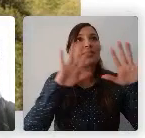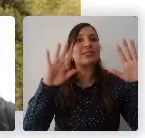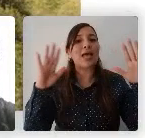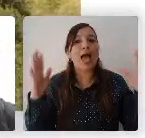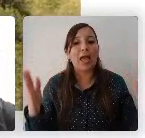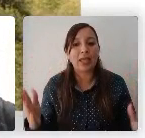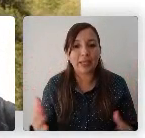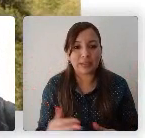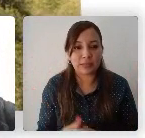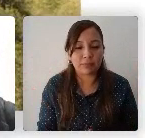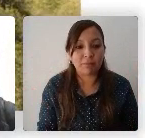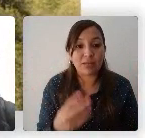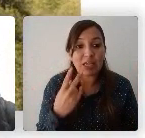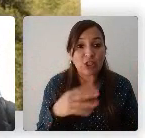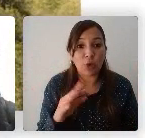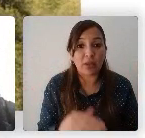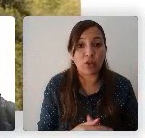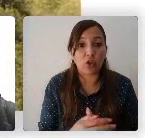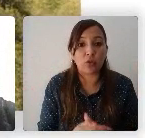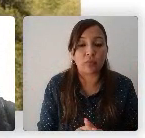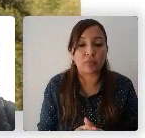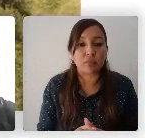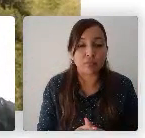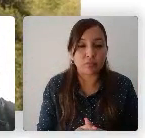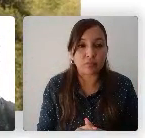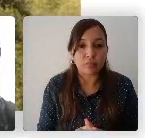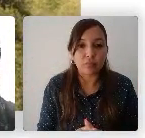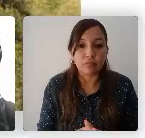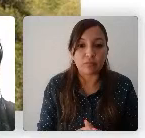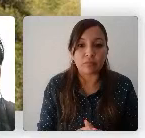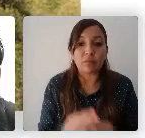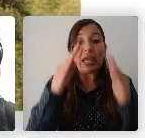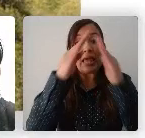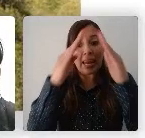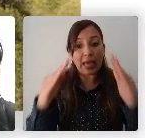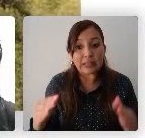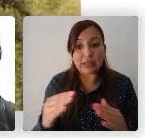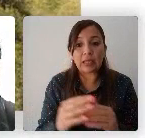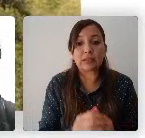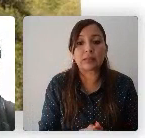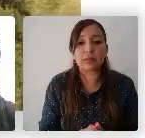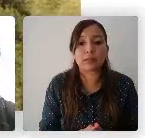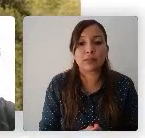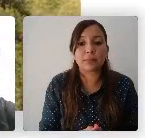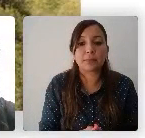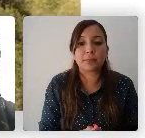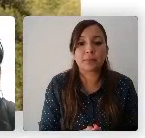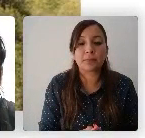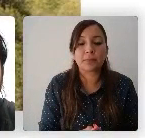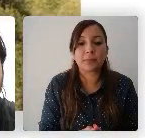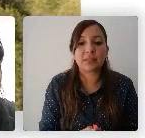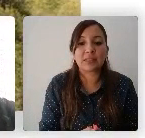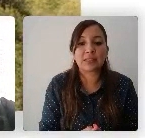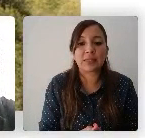andenes que se encuentran allí en el Valle del Colca, ¿no? Desde ya las iglesias, los centros arqueológicos que están dentro de las